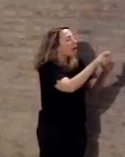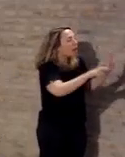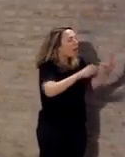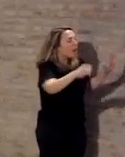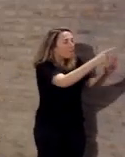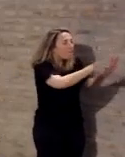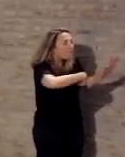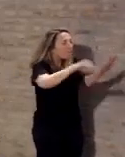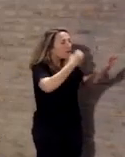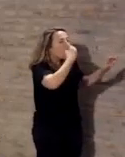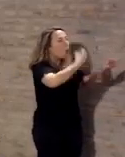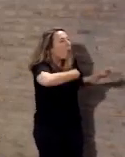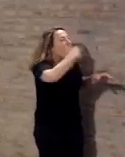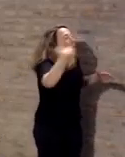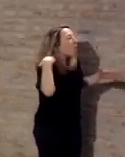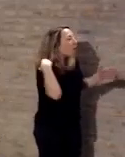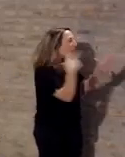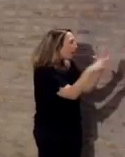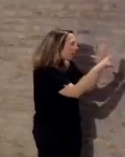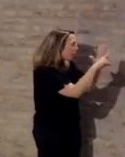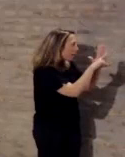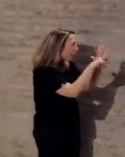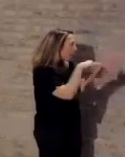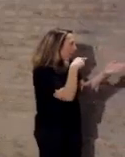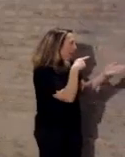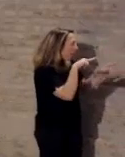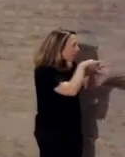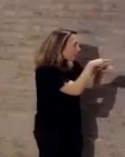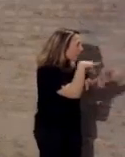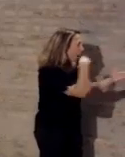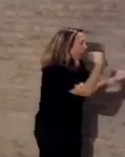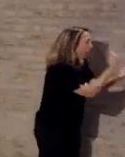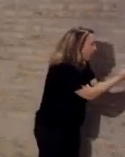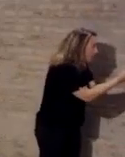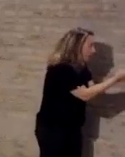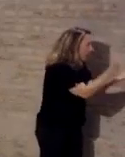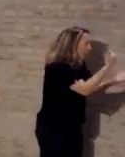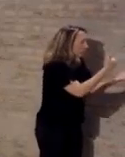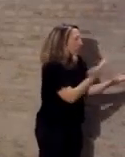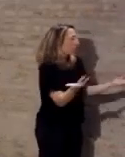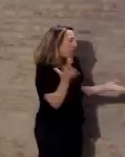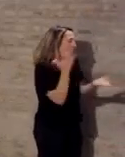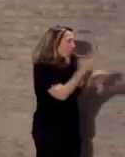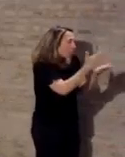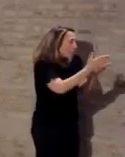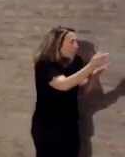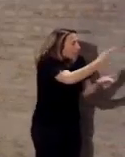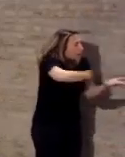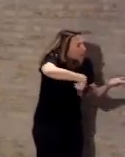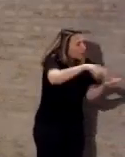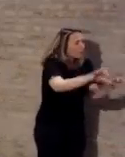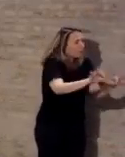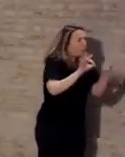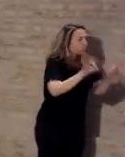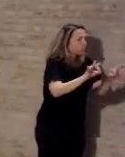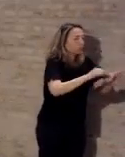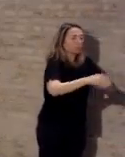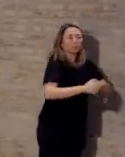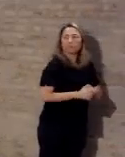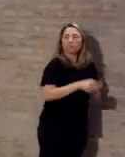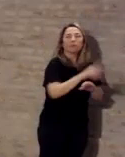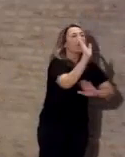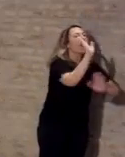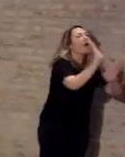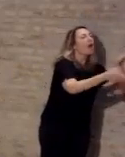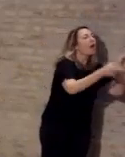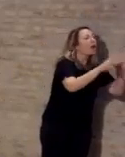caro político uno a tener un cargo político bueno querés decir algo